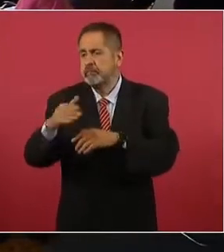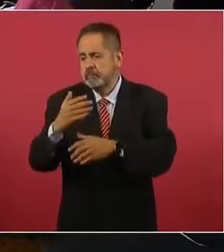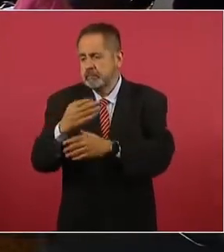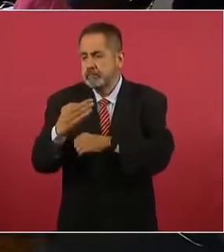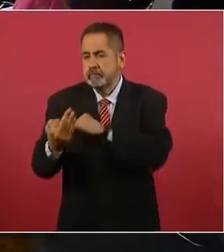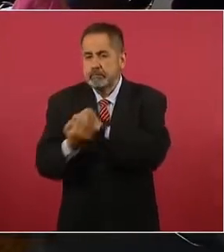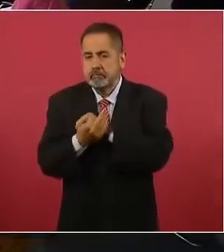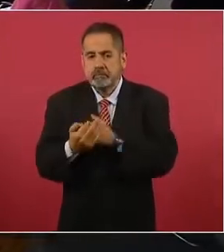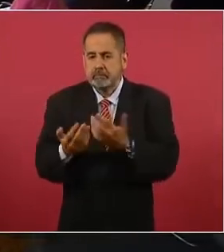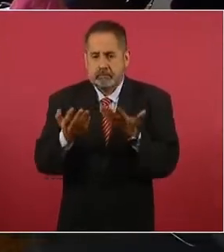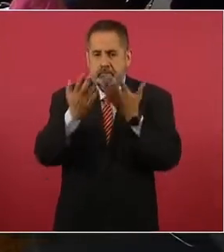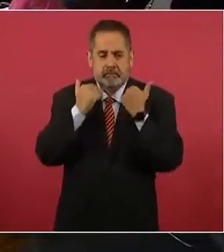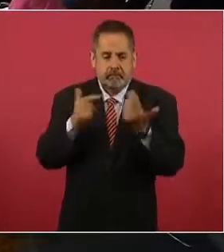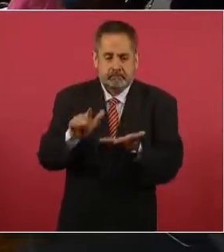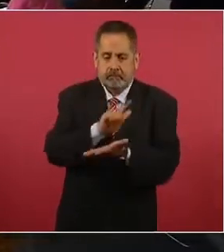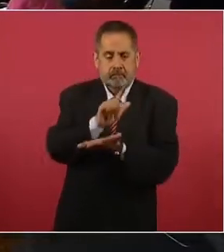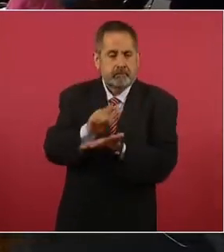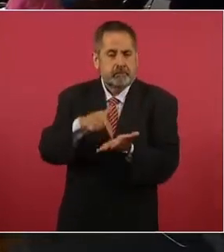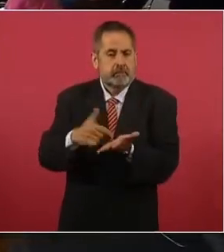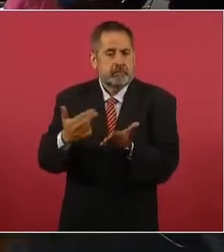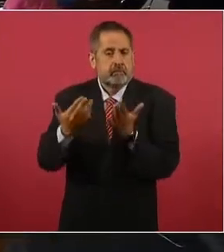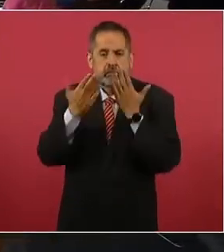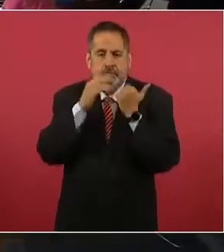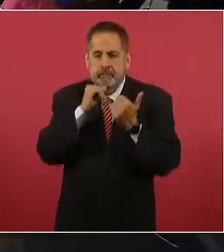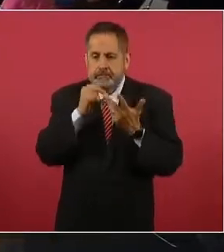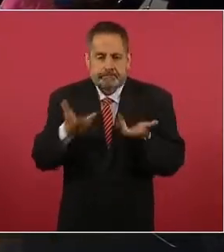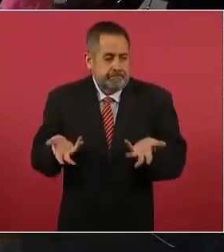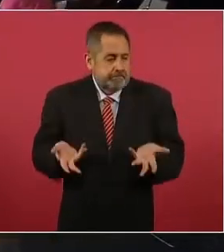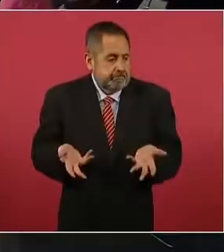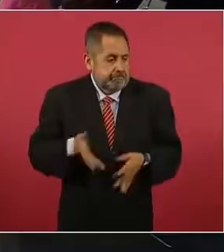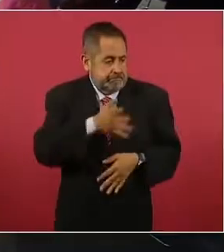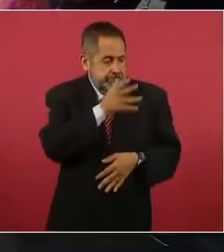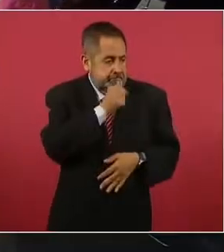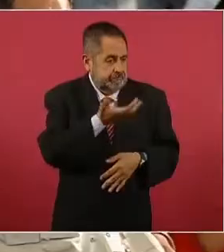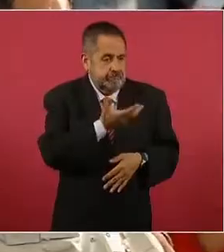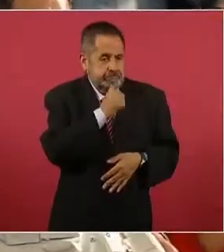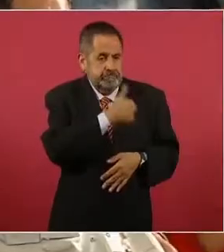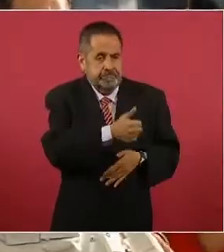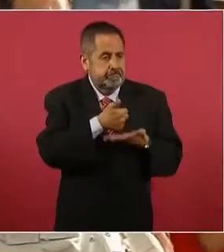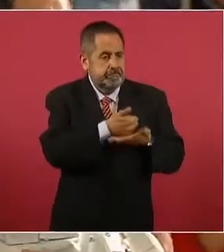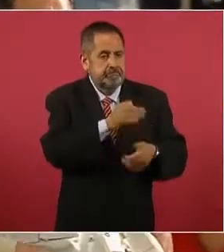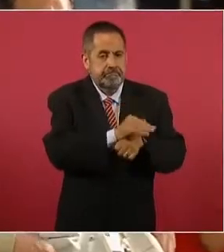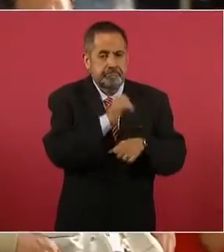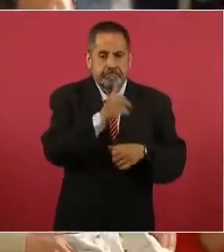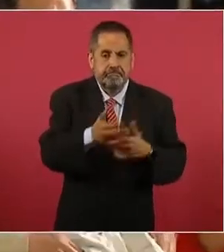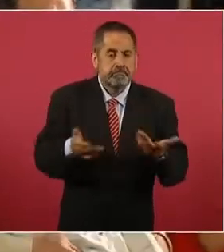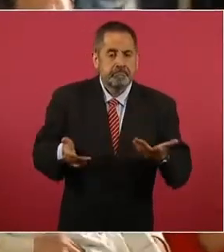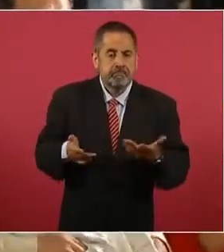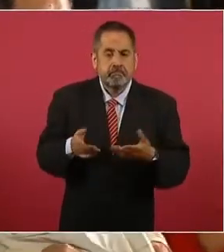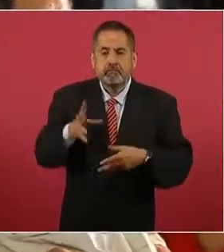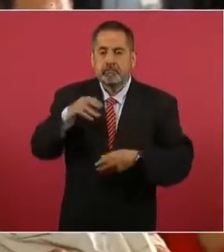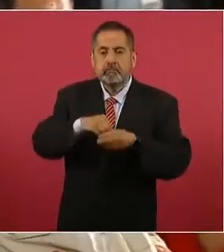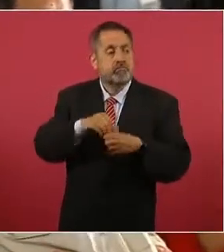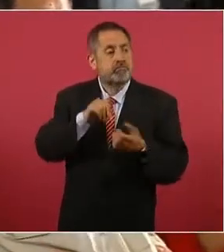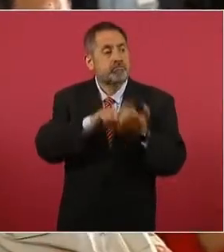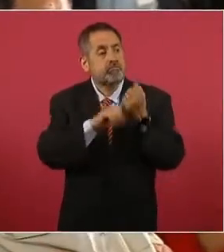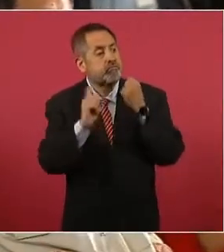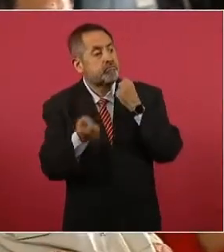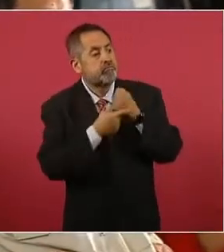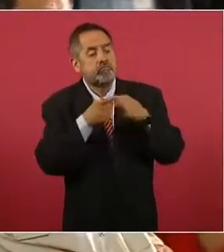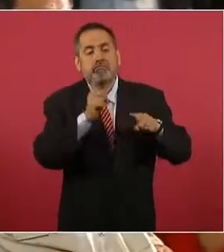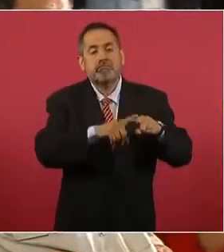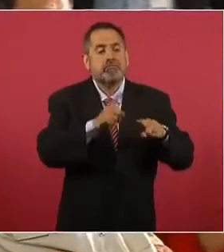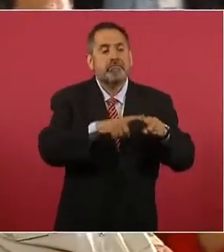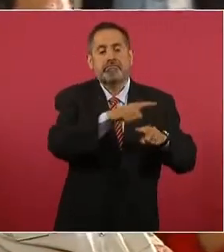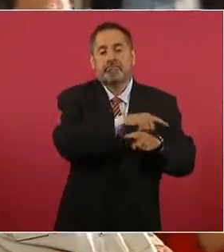instancias, y como no hay una legislación al respecto, no se puede hacer mucho, ¿no? Además, el tema del anonimato de quiénes son quienes están